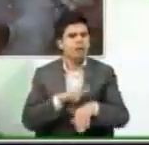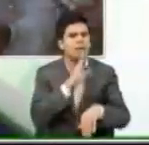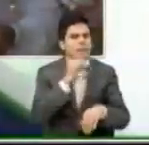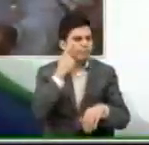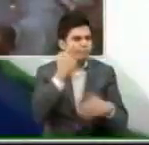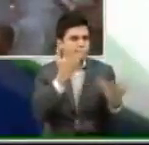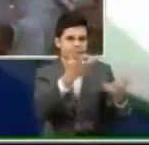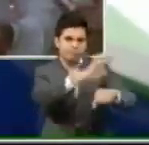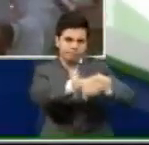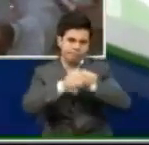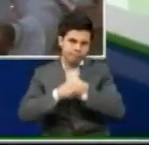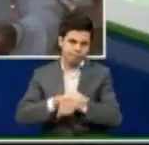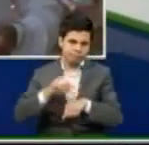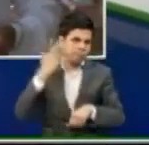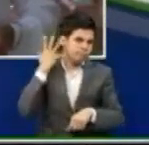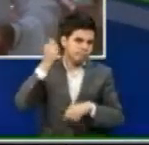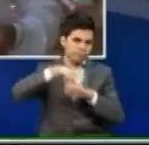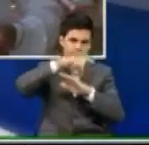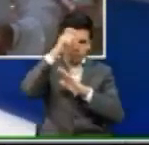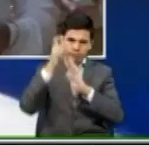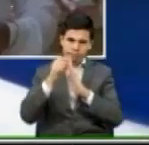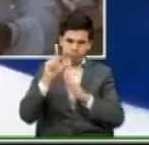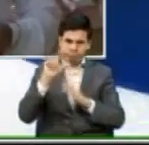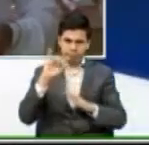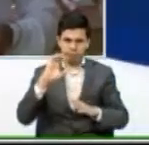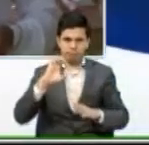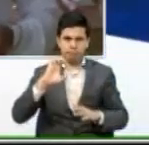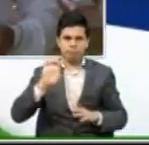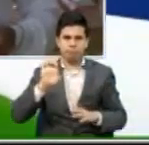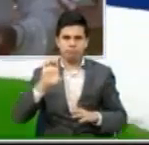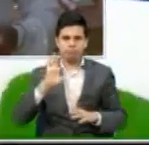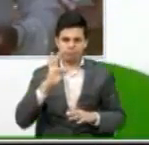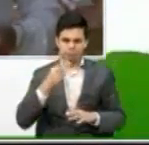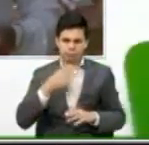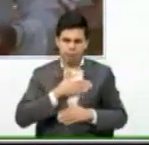que se registra desde Ocaña Norte de Santander. Con ustedes, Lizeth Barbosa, las imágenes de Andrus Berger.